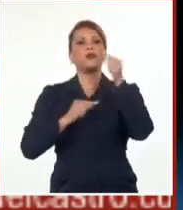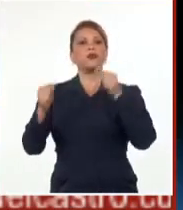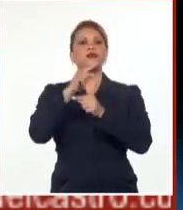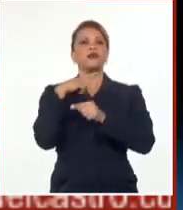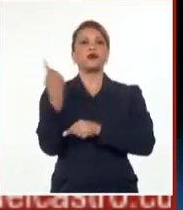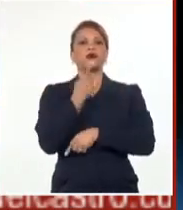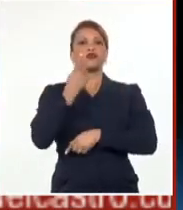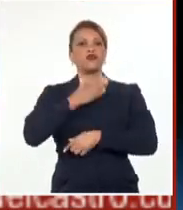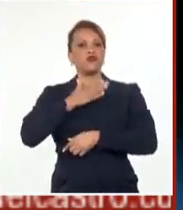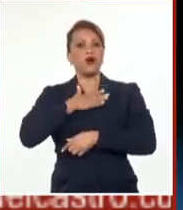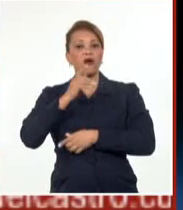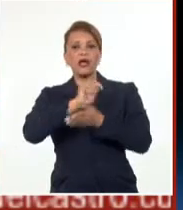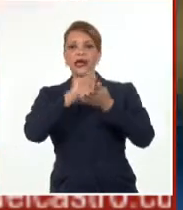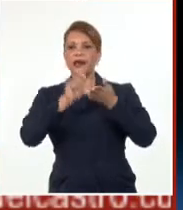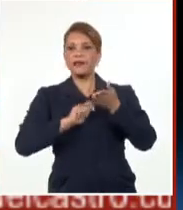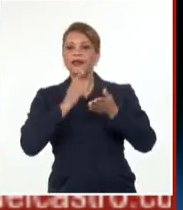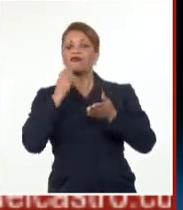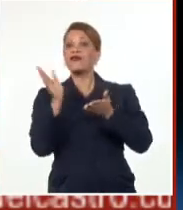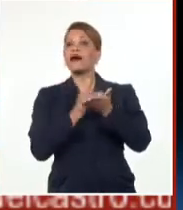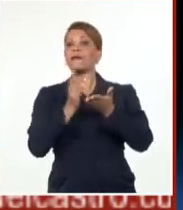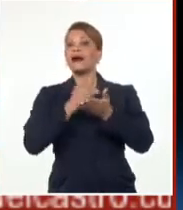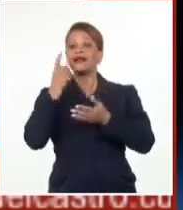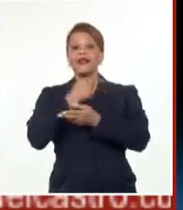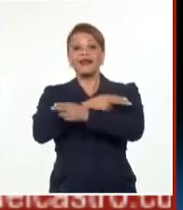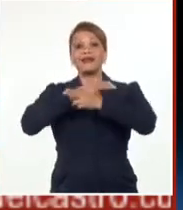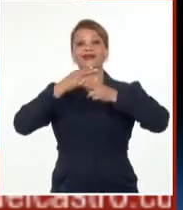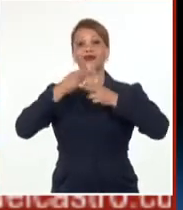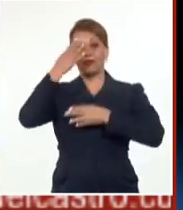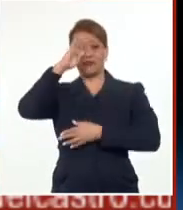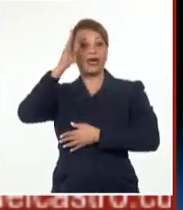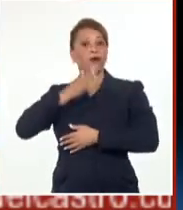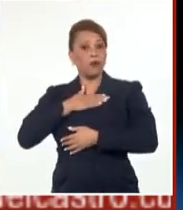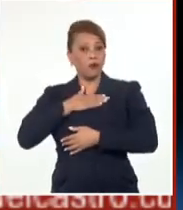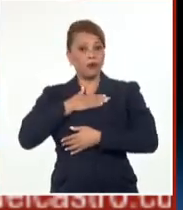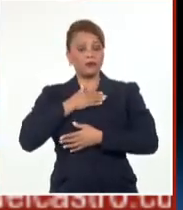cuales estamos escribiendo una de las páginas más gloriosas de la historia.